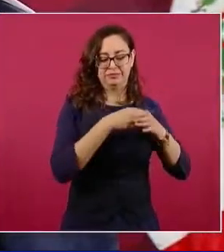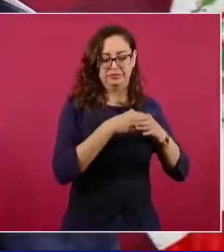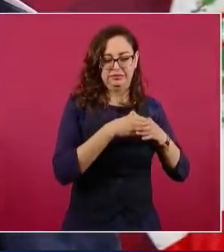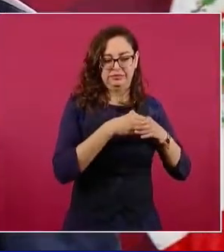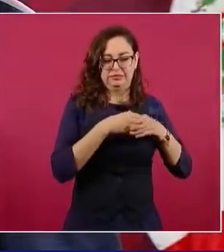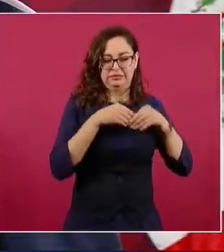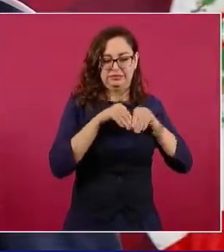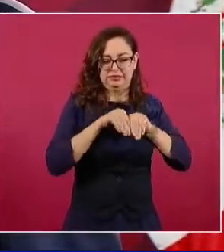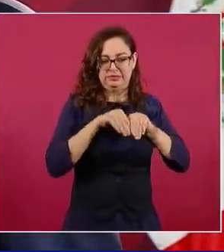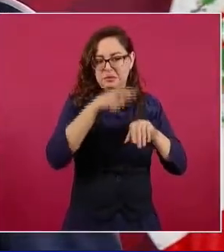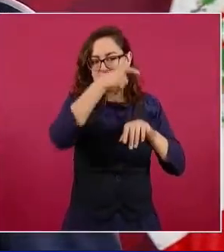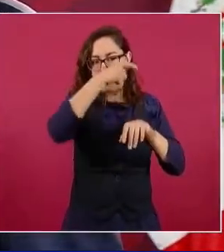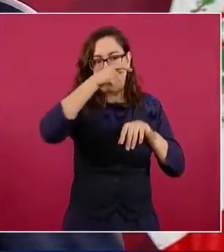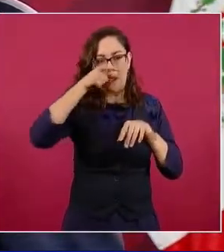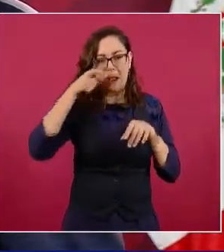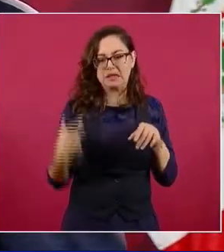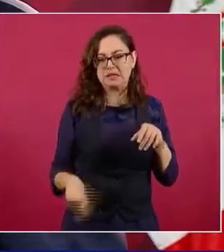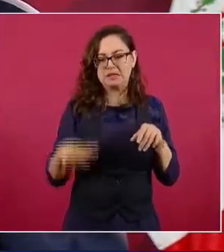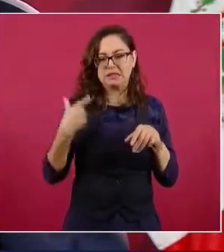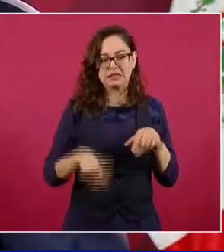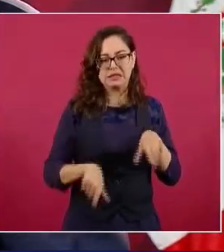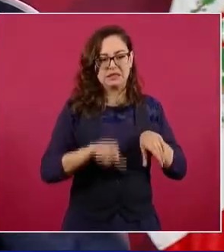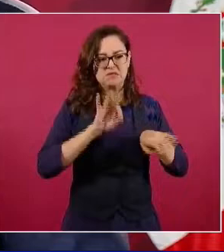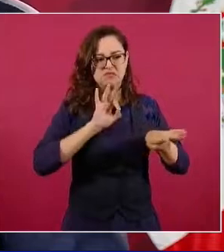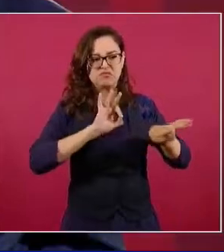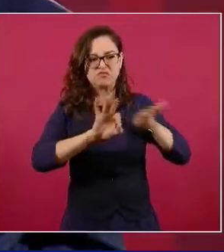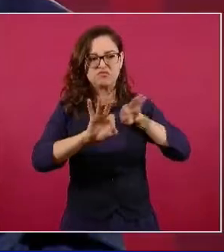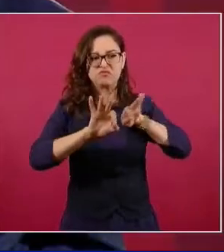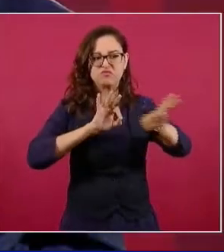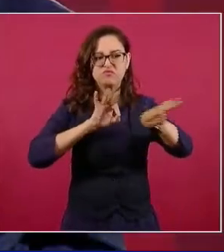la ambición al dinero,